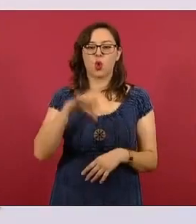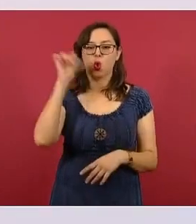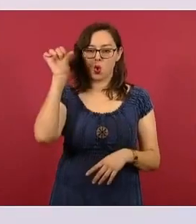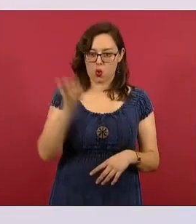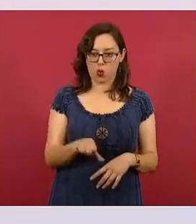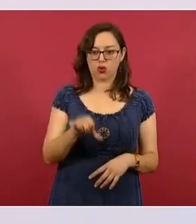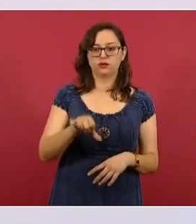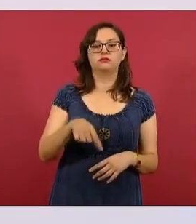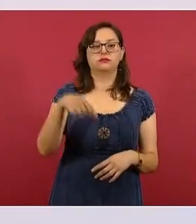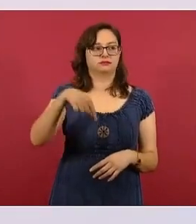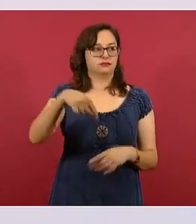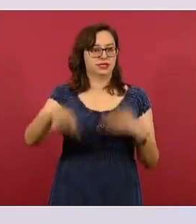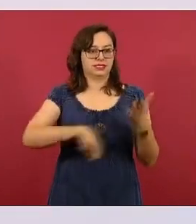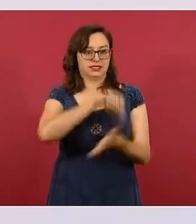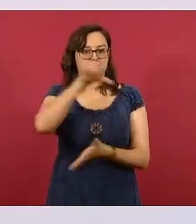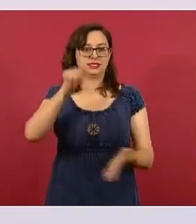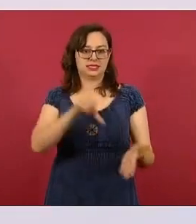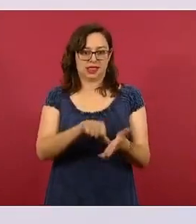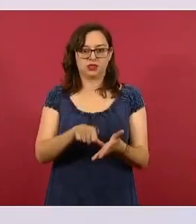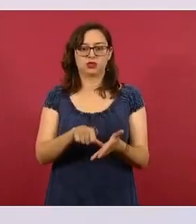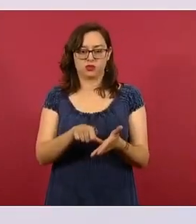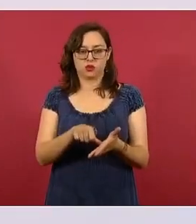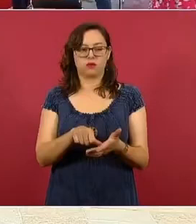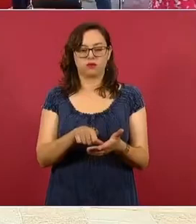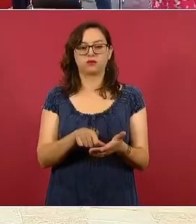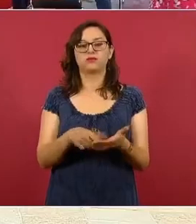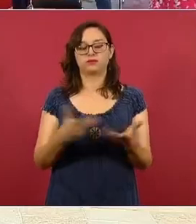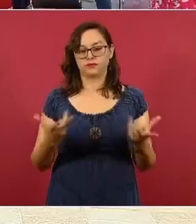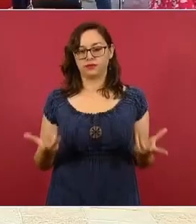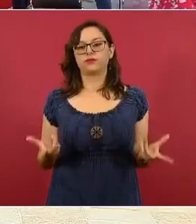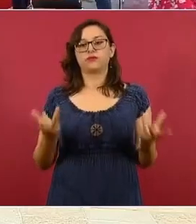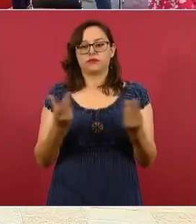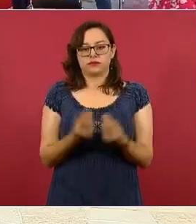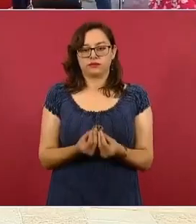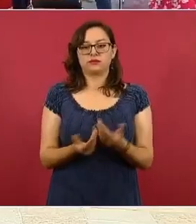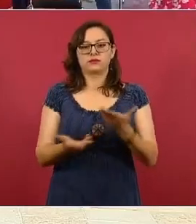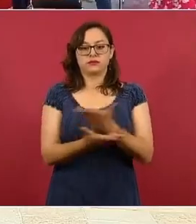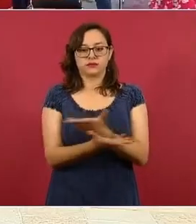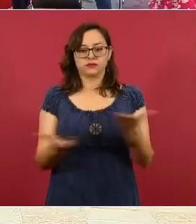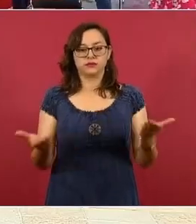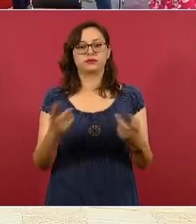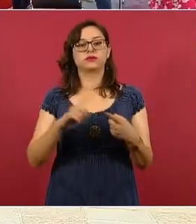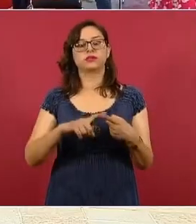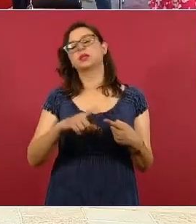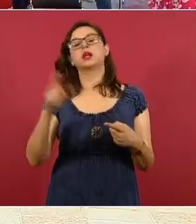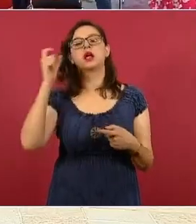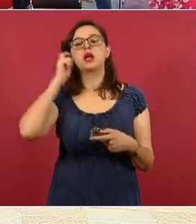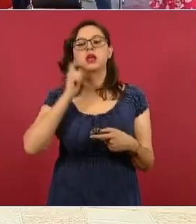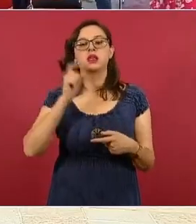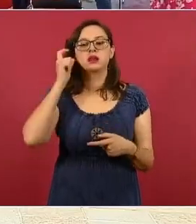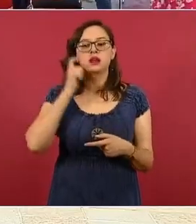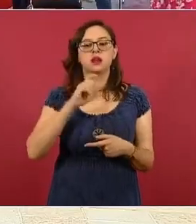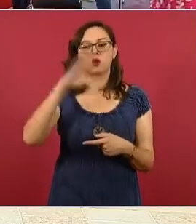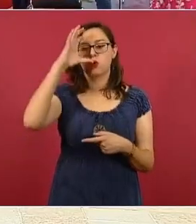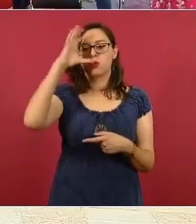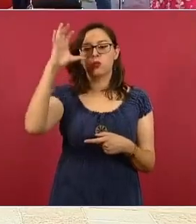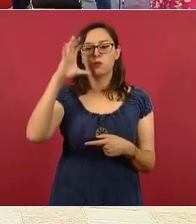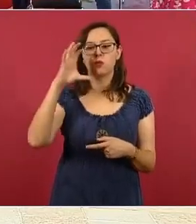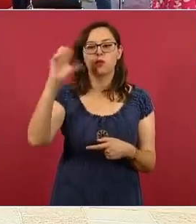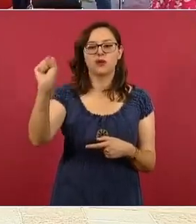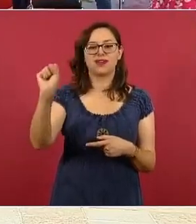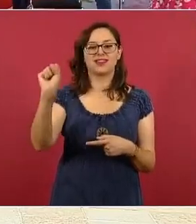estamos ahora reunidos con ustedes de Guerrero, de